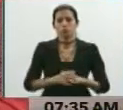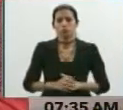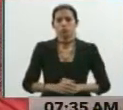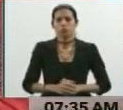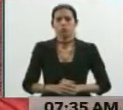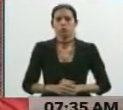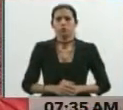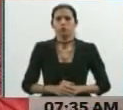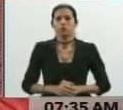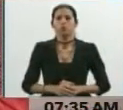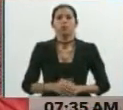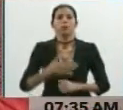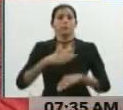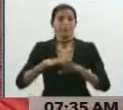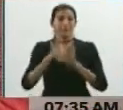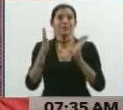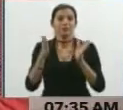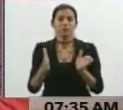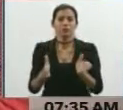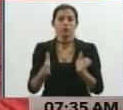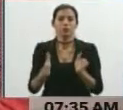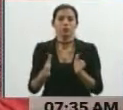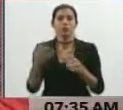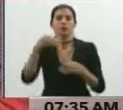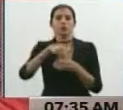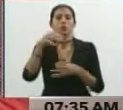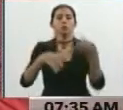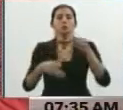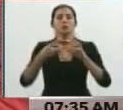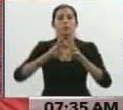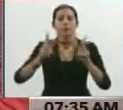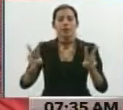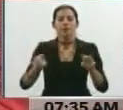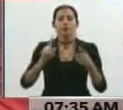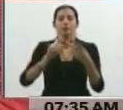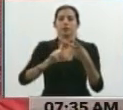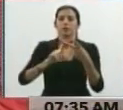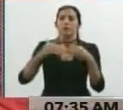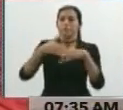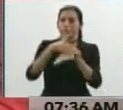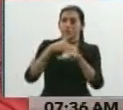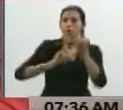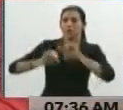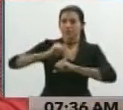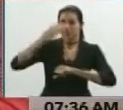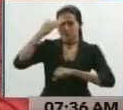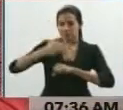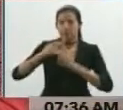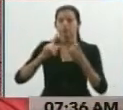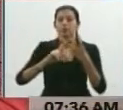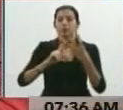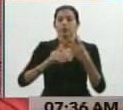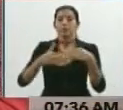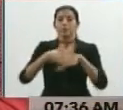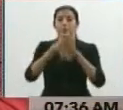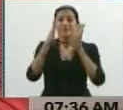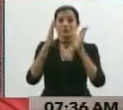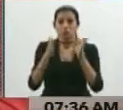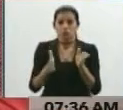nuestros nuestros ministros del poder popular de interior justicia y paz el ministerio del poder popular para la defensa y el ministro del poder popular